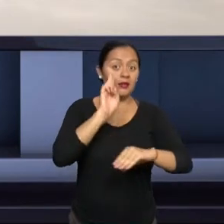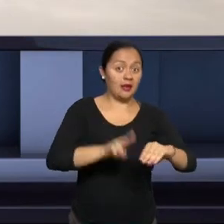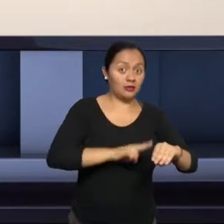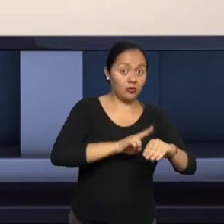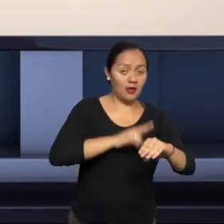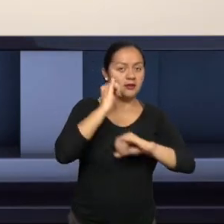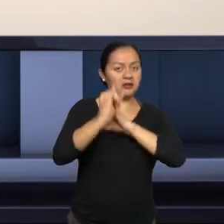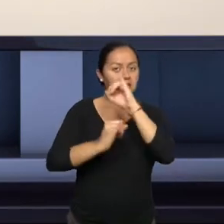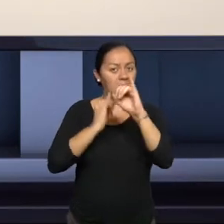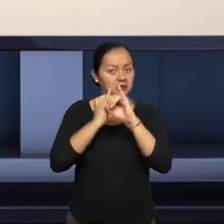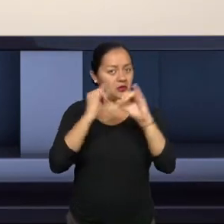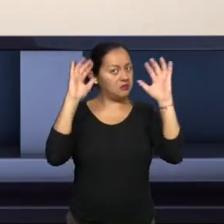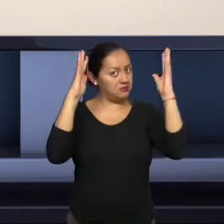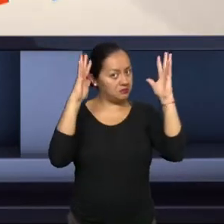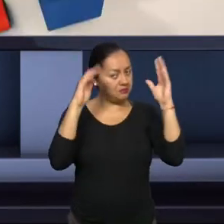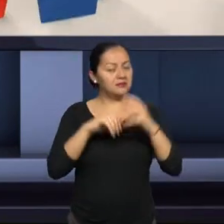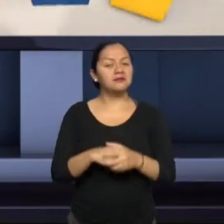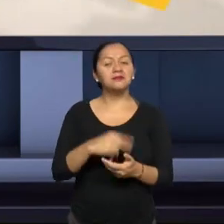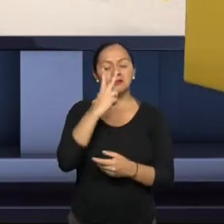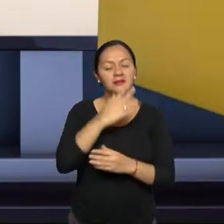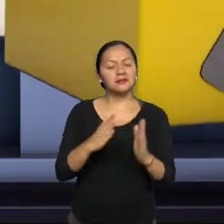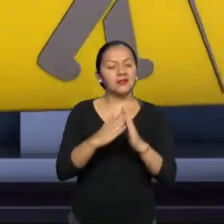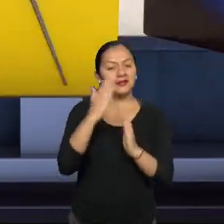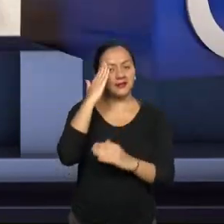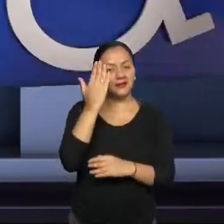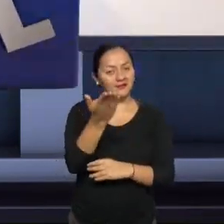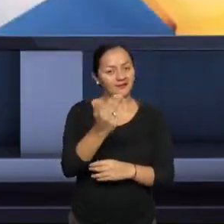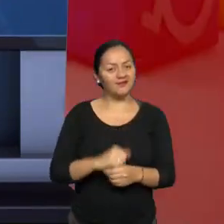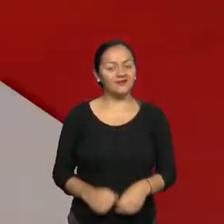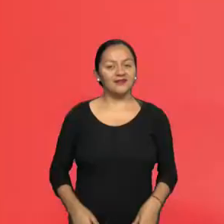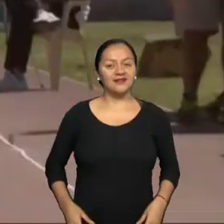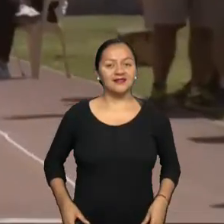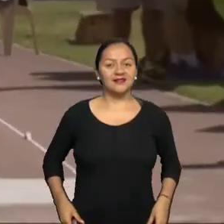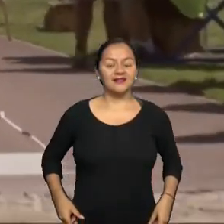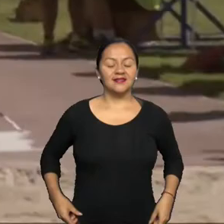e internacional. Conozcamos más sobre ellos en el siguiente reportaje.